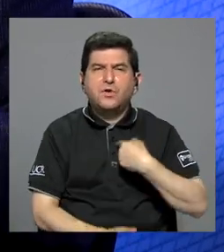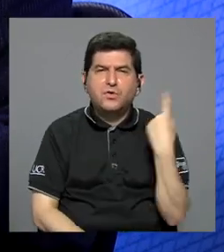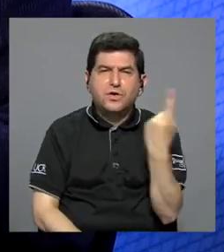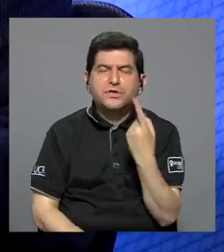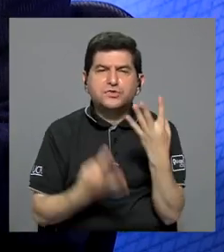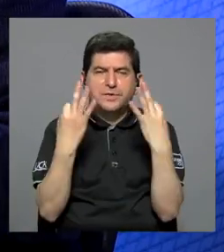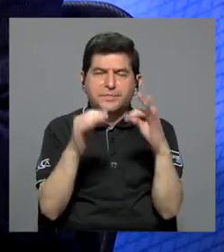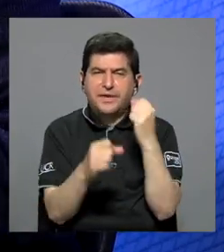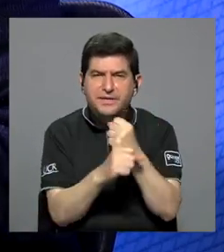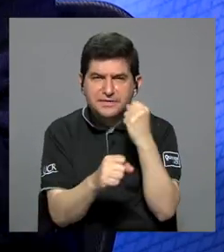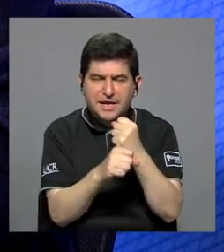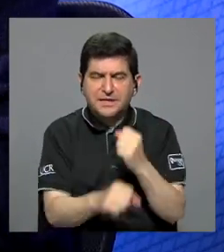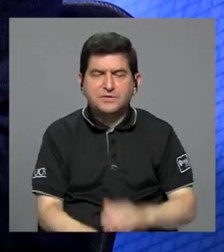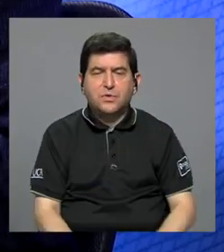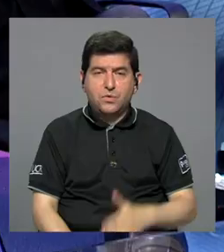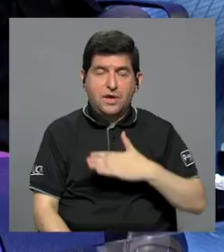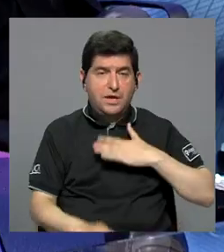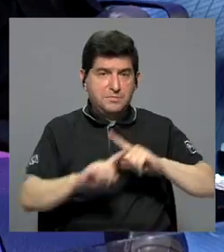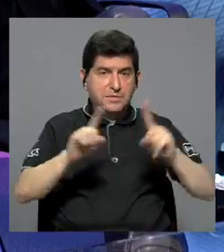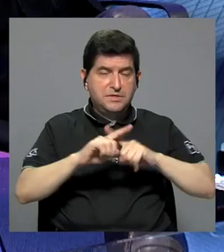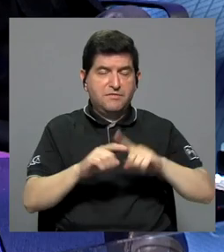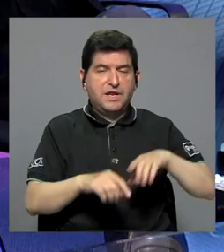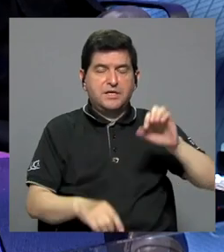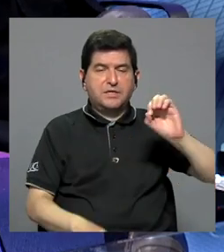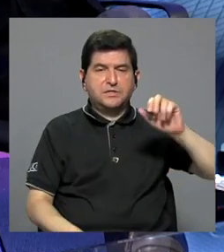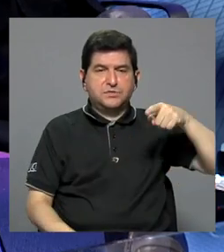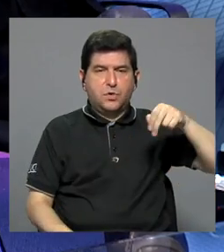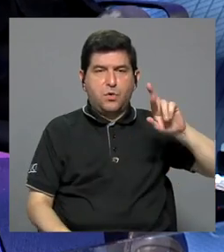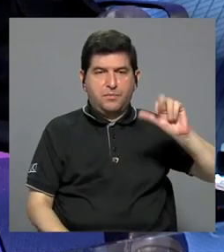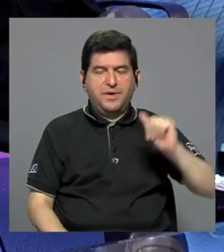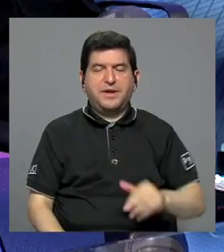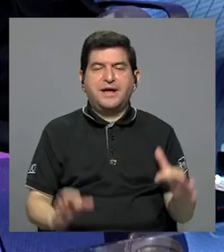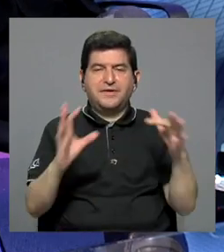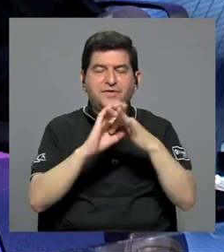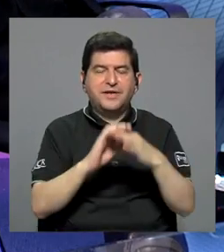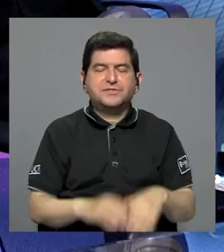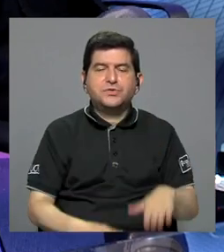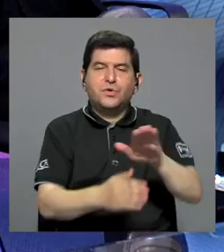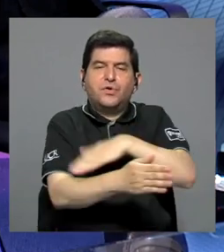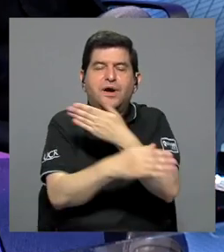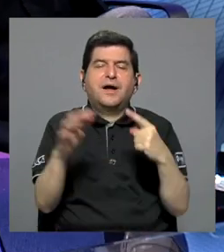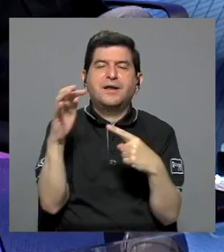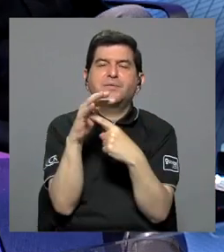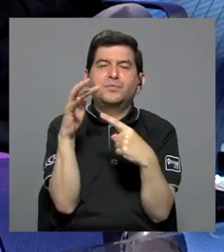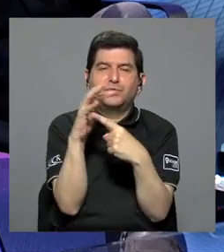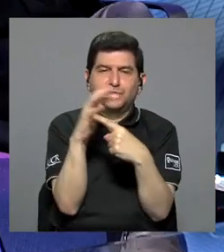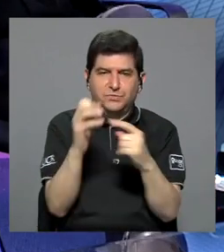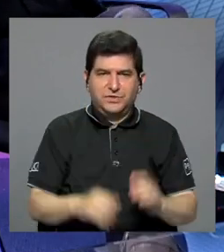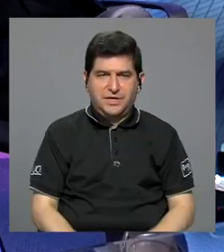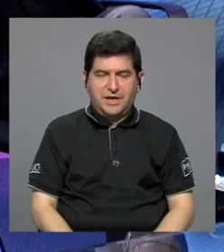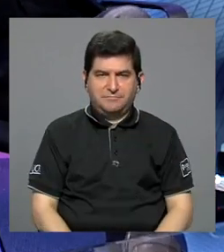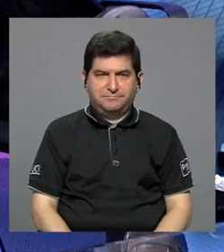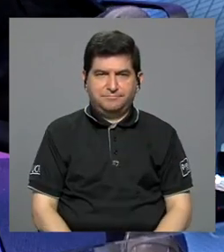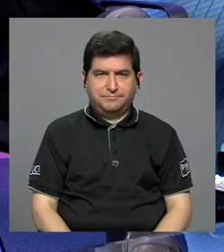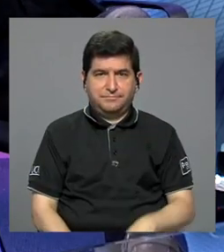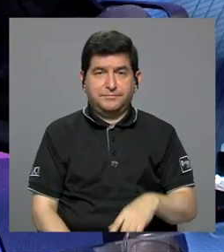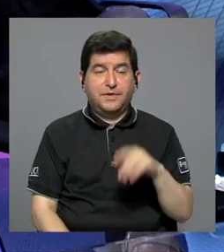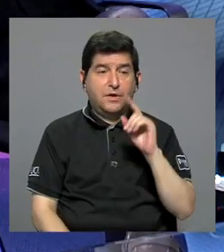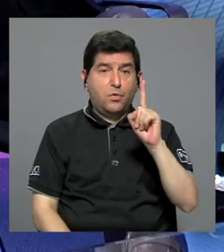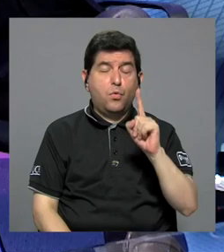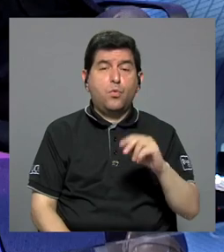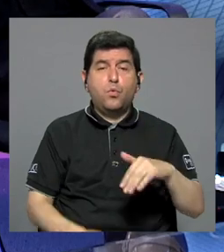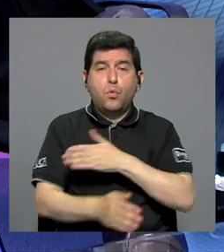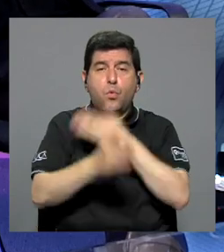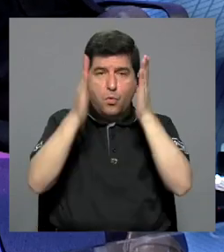Algo que yo siempre trato de trabajar un poco en mis obras, ¿verdad?, es justamente esta relación con la música popular. Y siguiendo un poco lo que dice